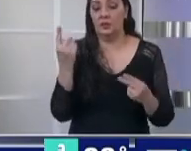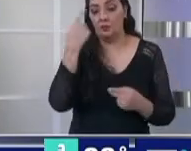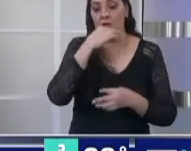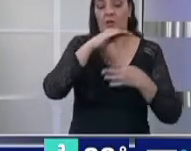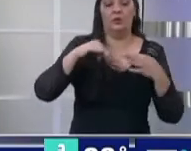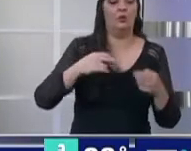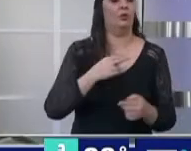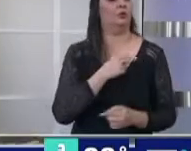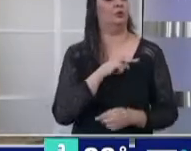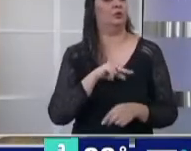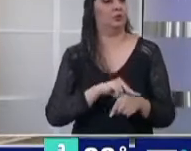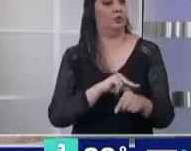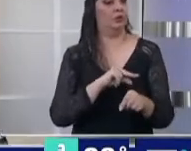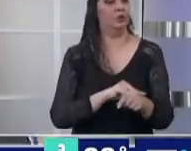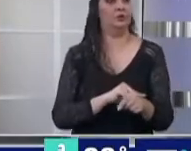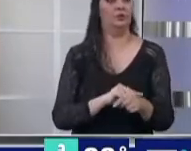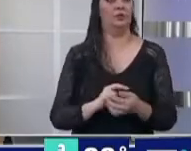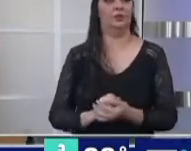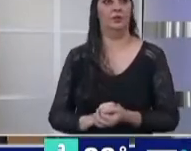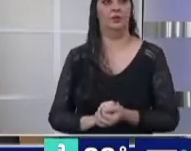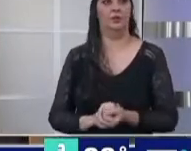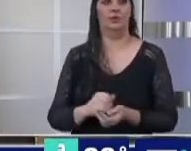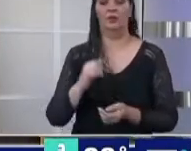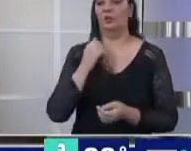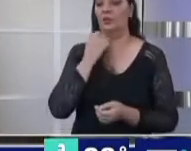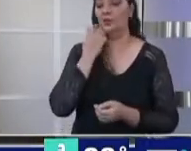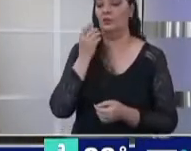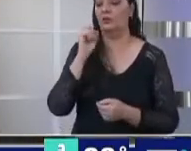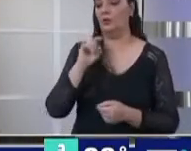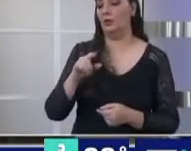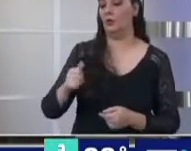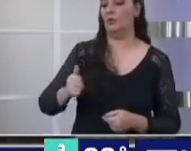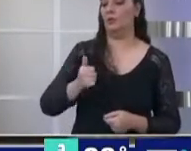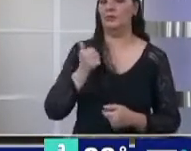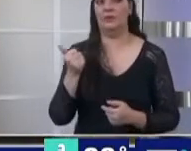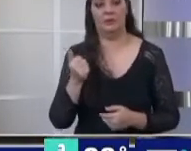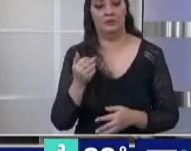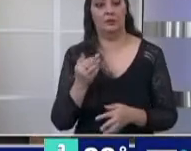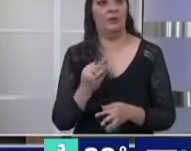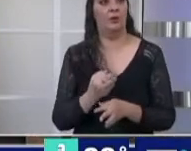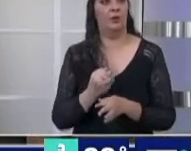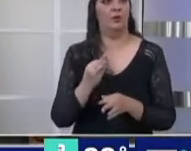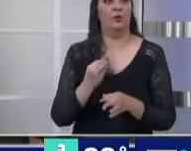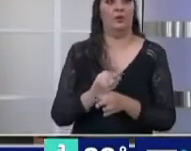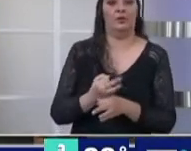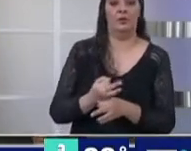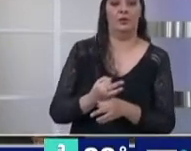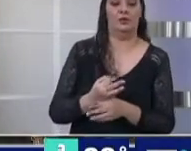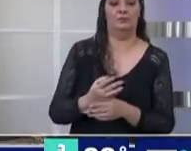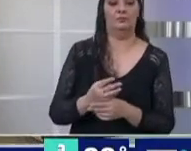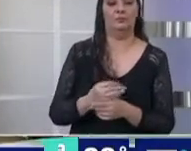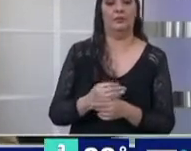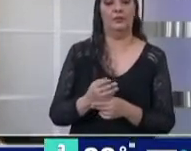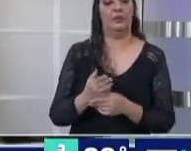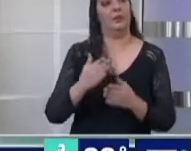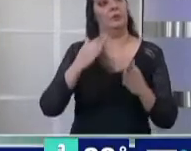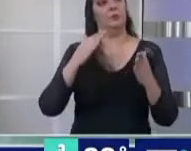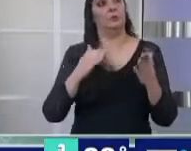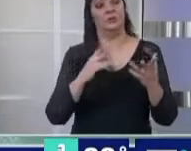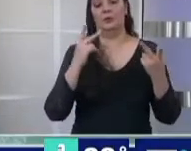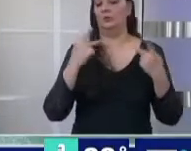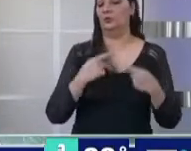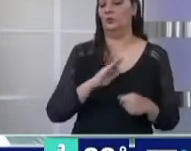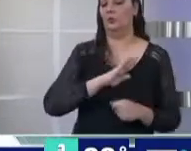que quiero aprovechar, tenemos la menor tasa de letalidad de todo el país, es decir, donde se mueren menos